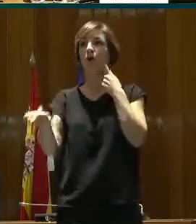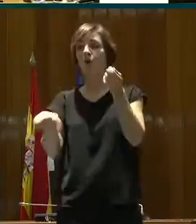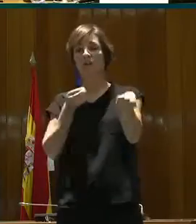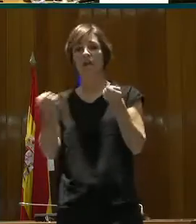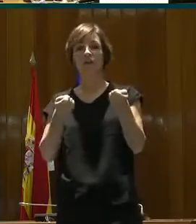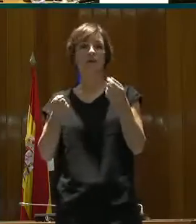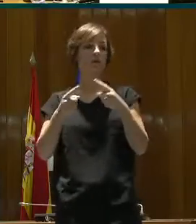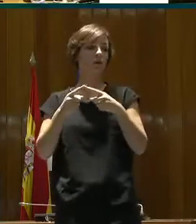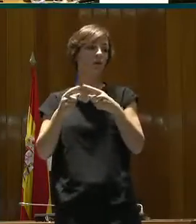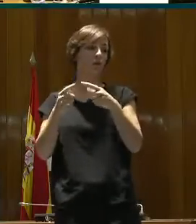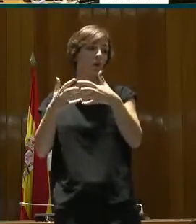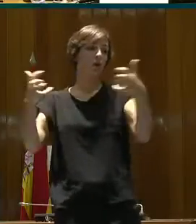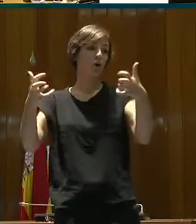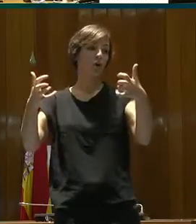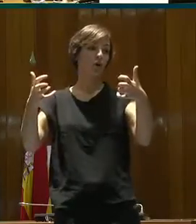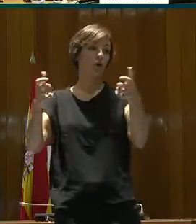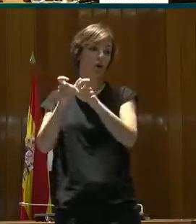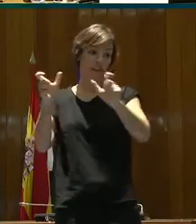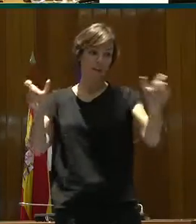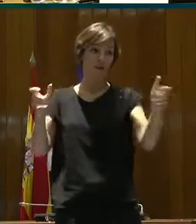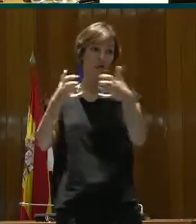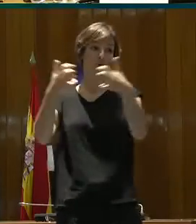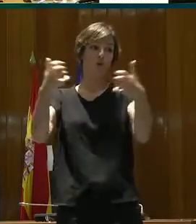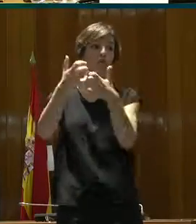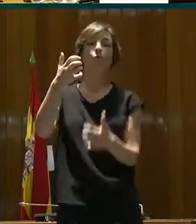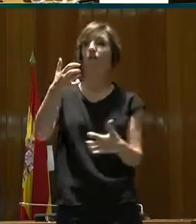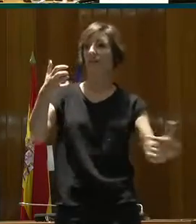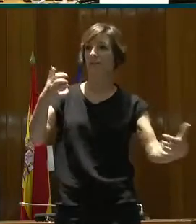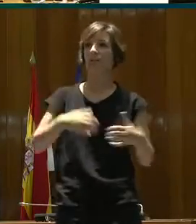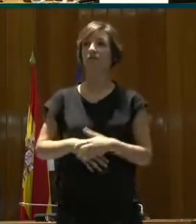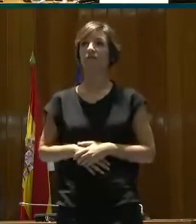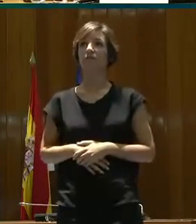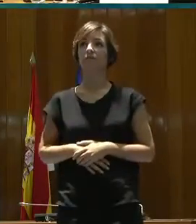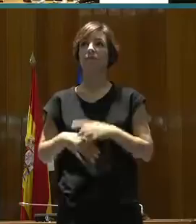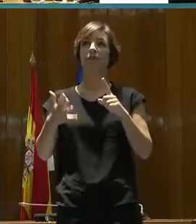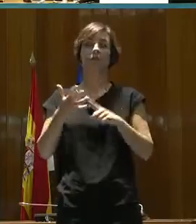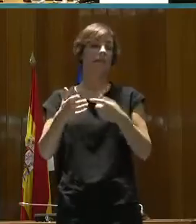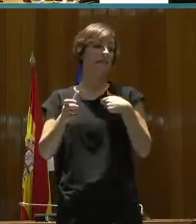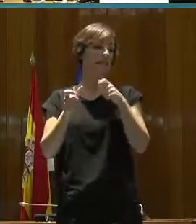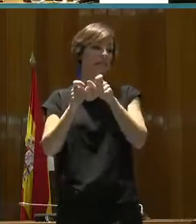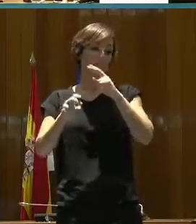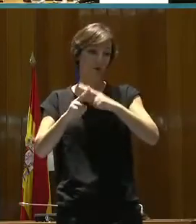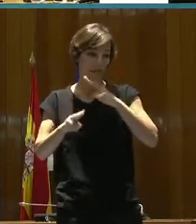coordinación y subordinación, el sintagma nominal, la estructura del sintagma adjetival